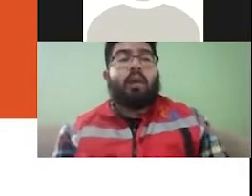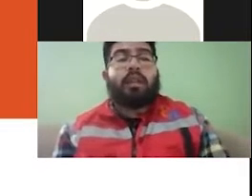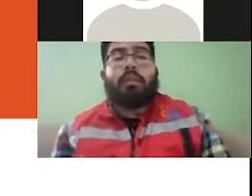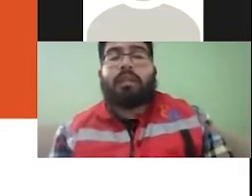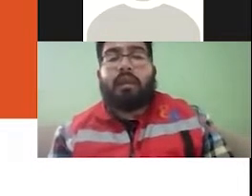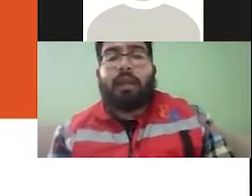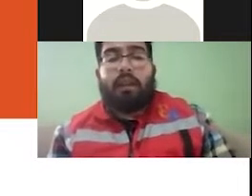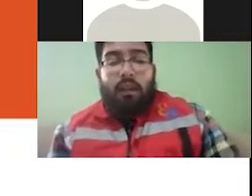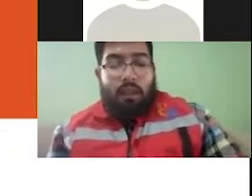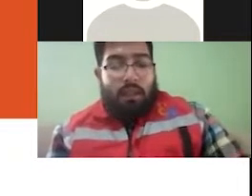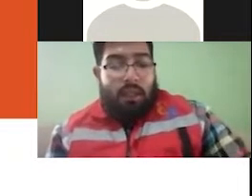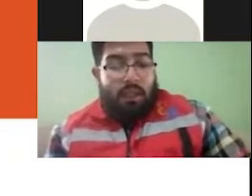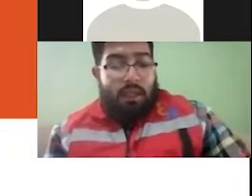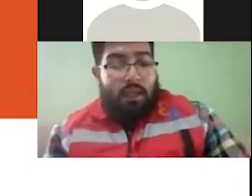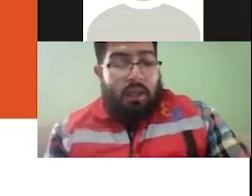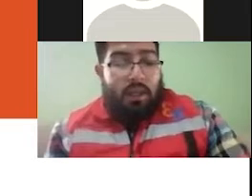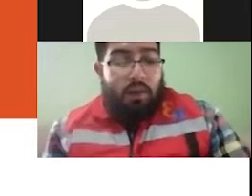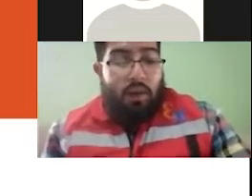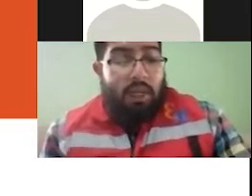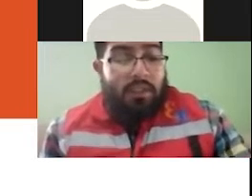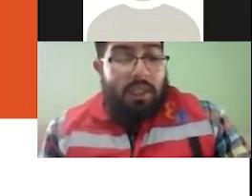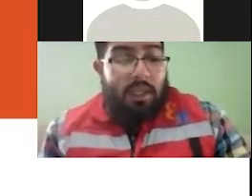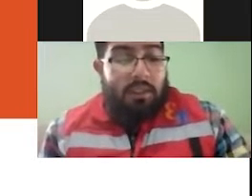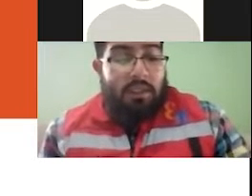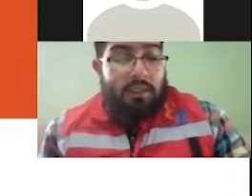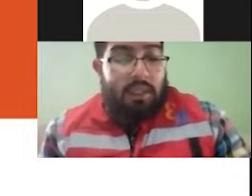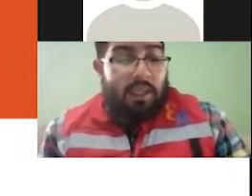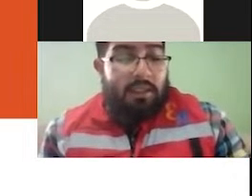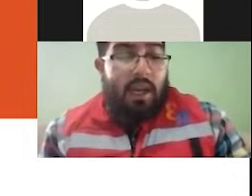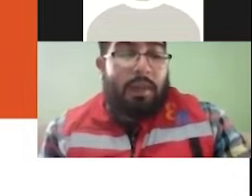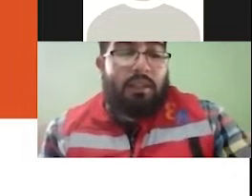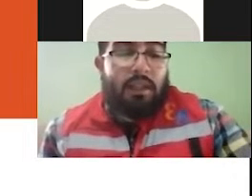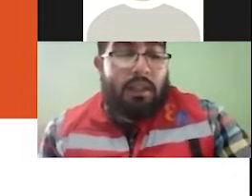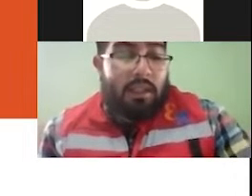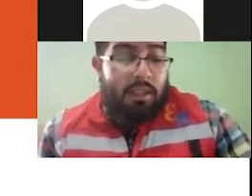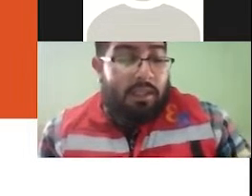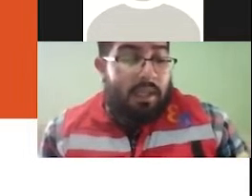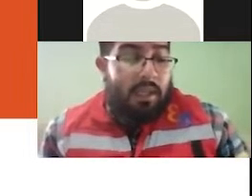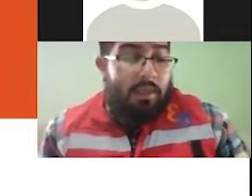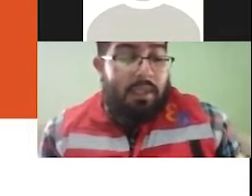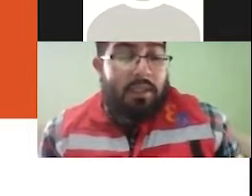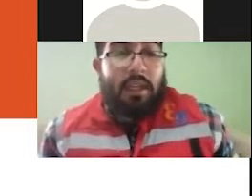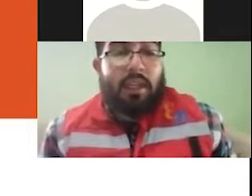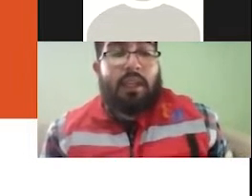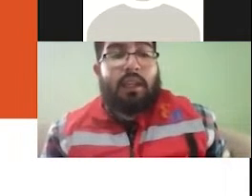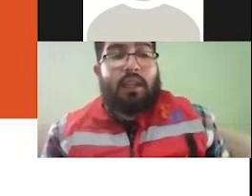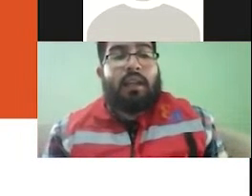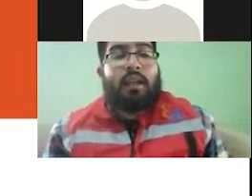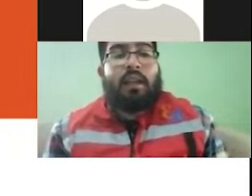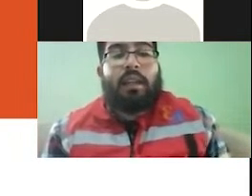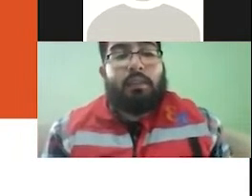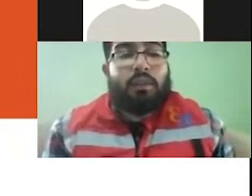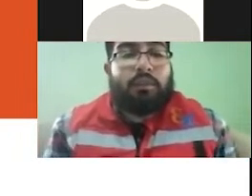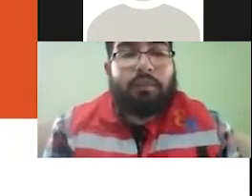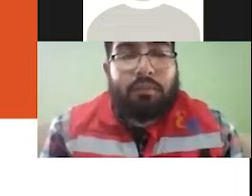en cuenta para saber ahora cuáles serían nuestras necesidades a partir de esa emergencia